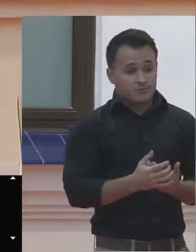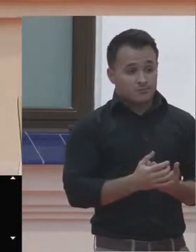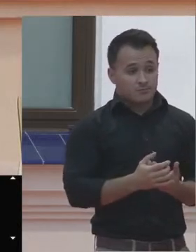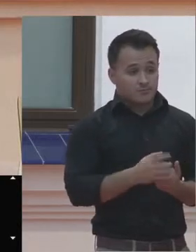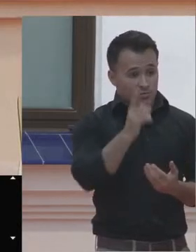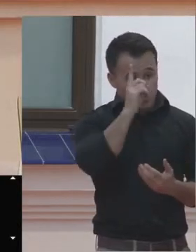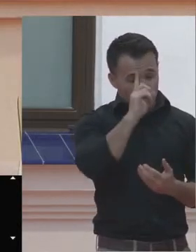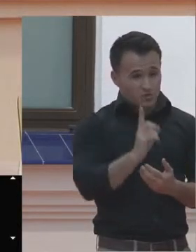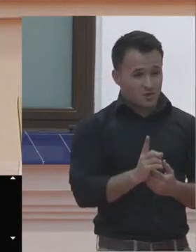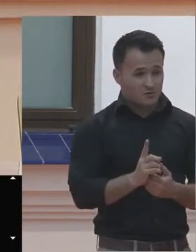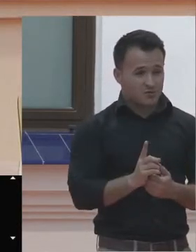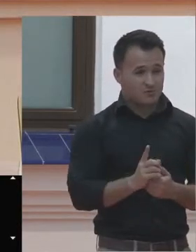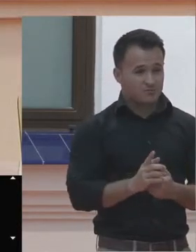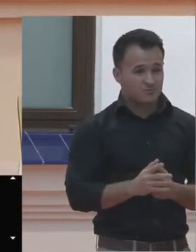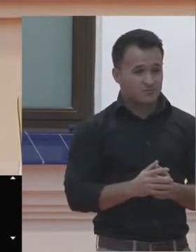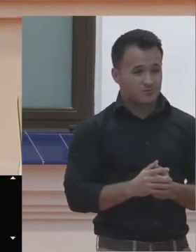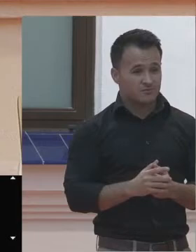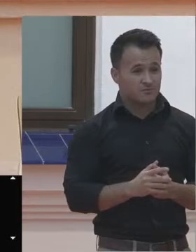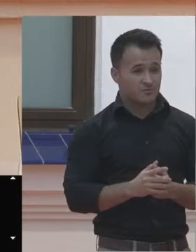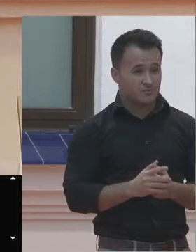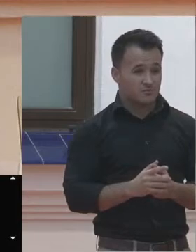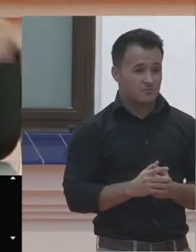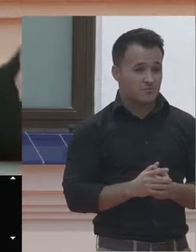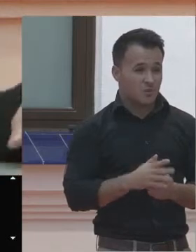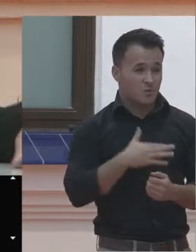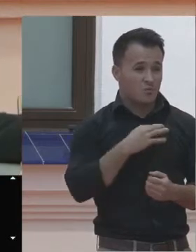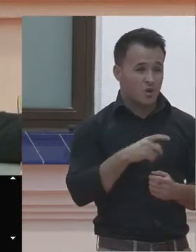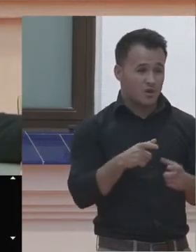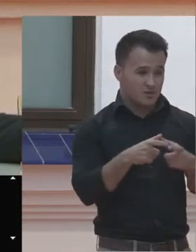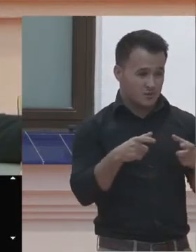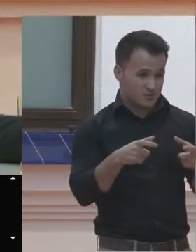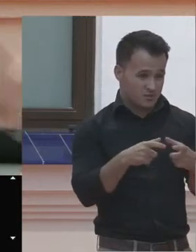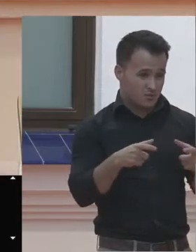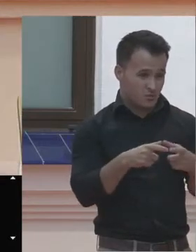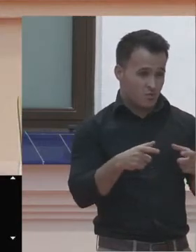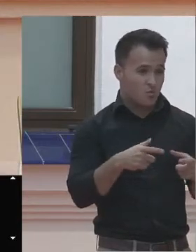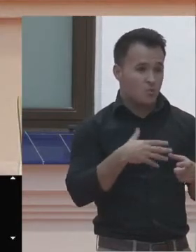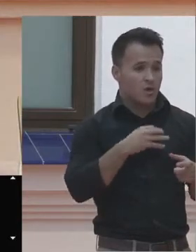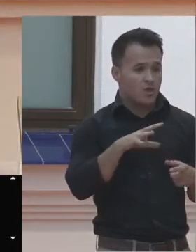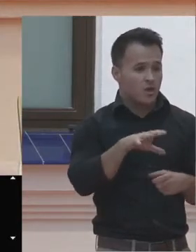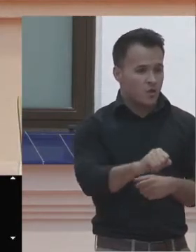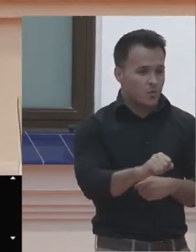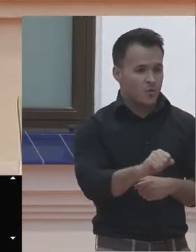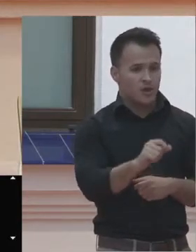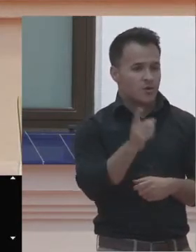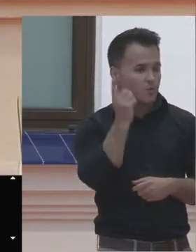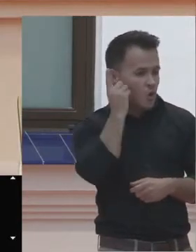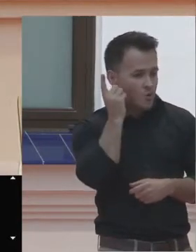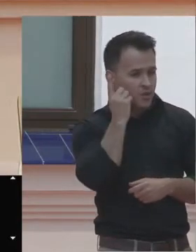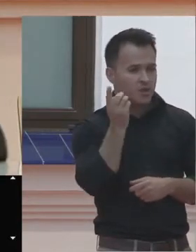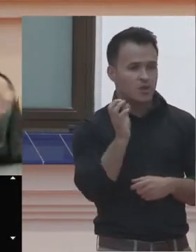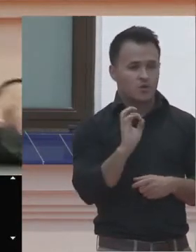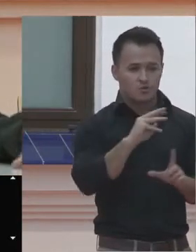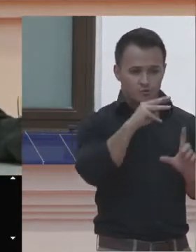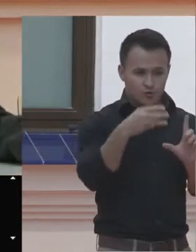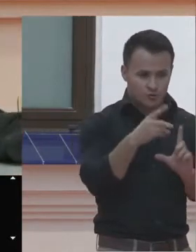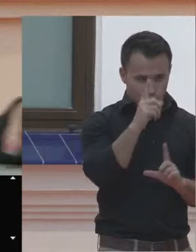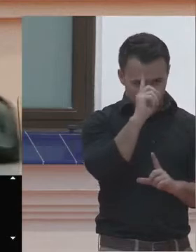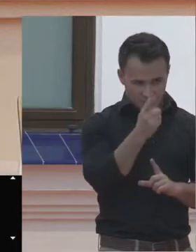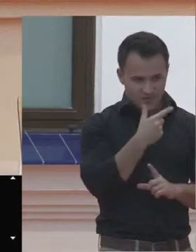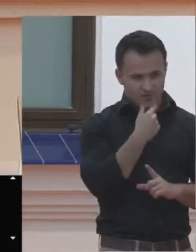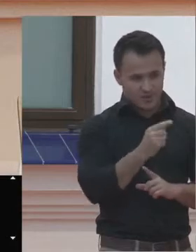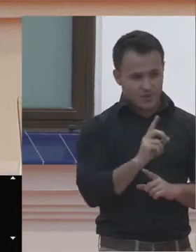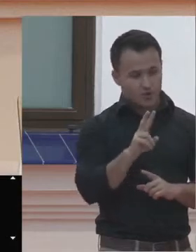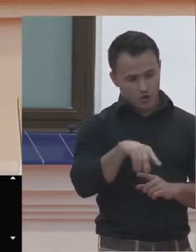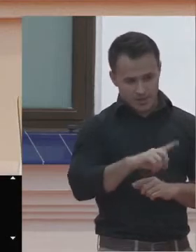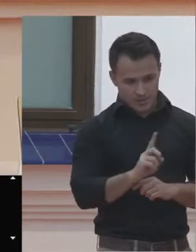saben que puedes sacar los billetes a través de múltiples medios, a través del móvil. Ya digo que no es fácil, ¿eh? Una cosa es que se pueda y otra cosa es que sea